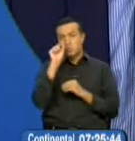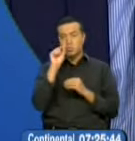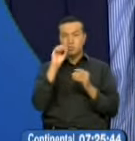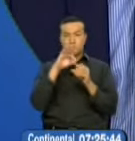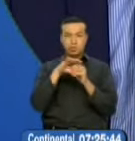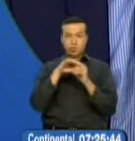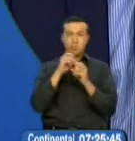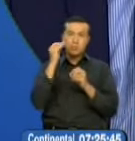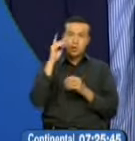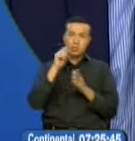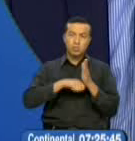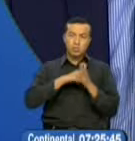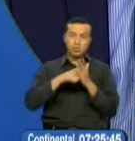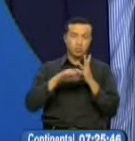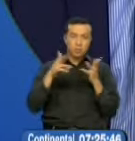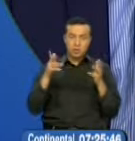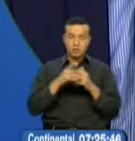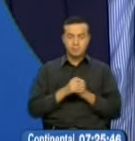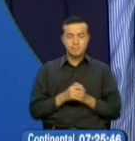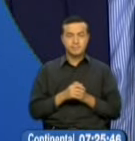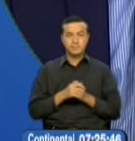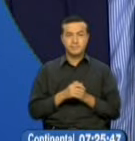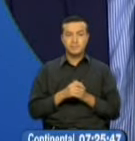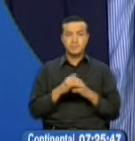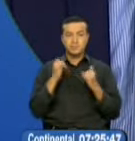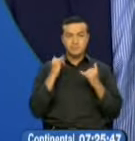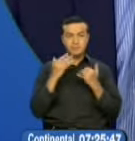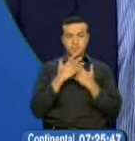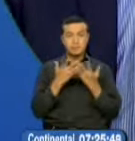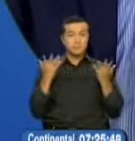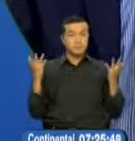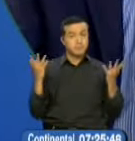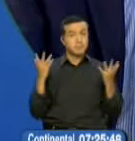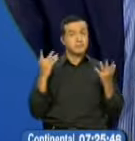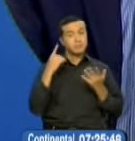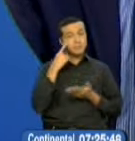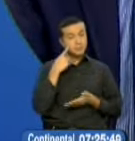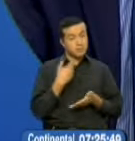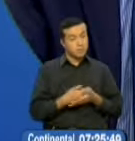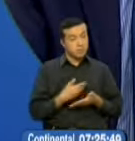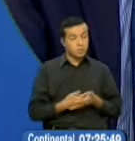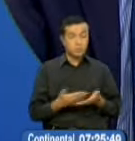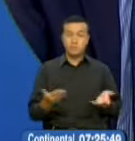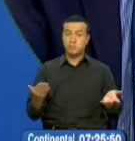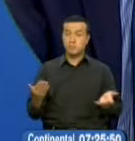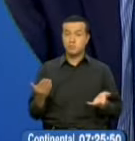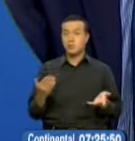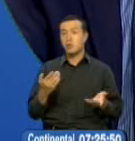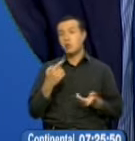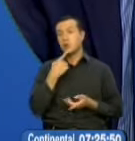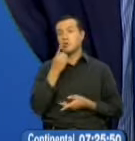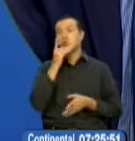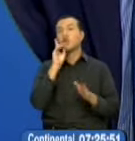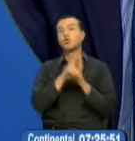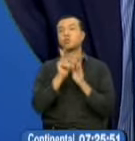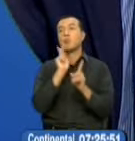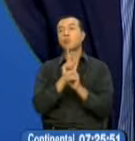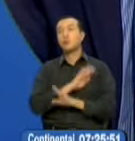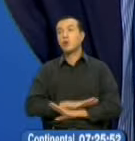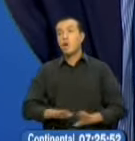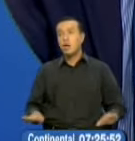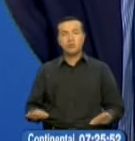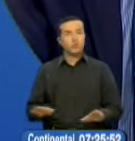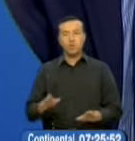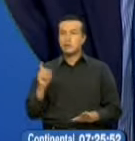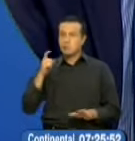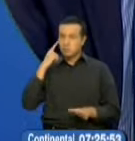votos blancos o nulos, pero efectivamente en este tipo de situaciones hay que probar, ¿no?, y no simplemente enunciar, y creo que hoy va a